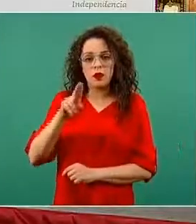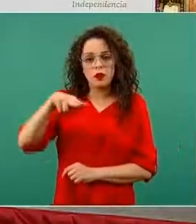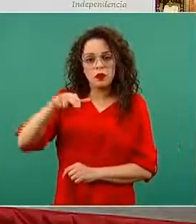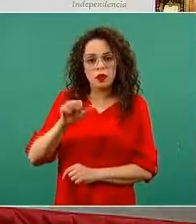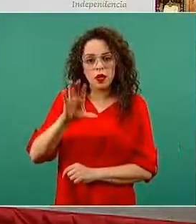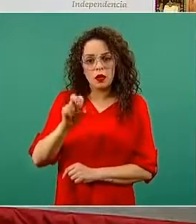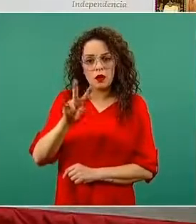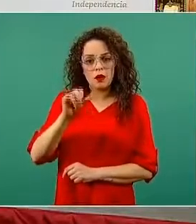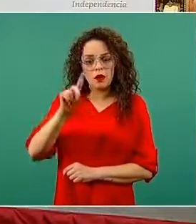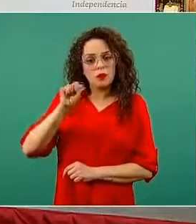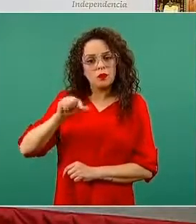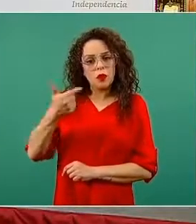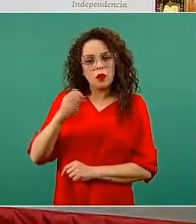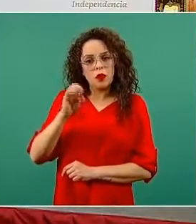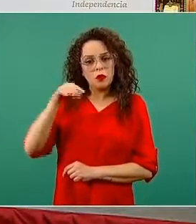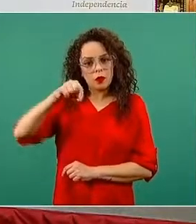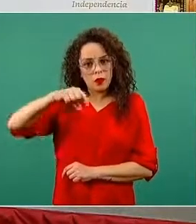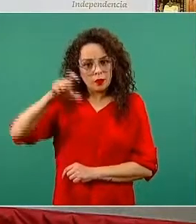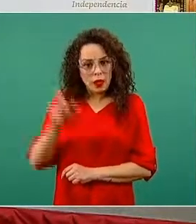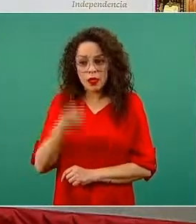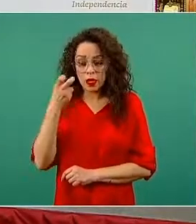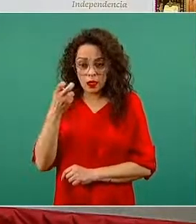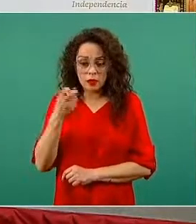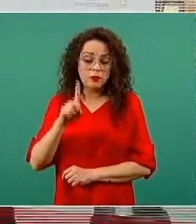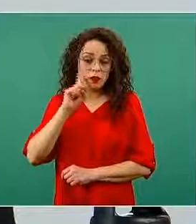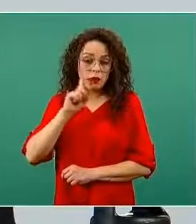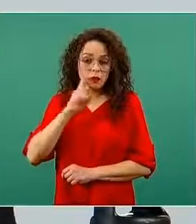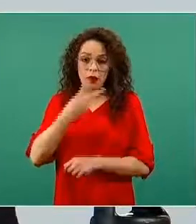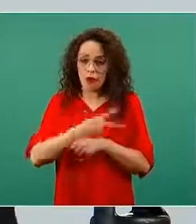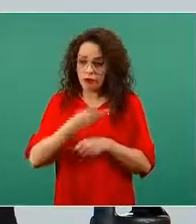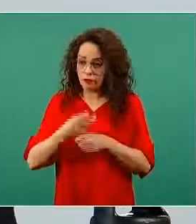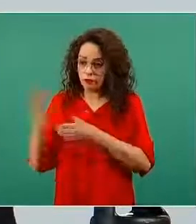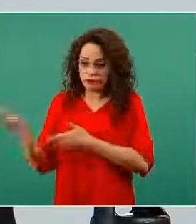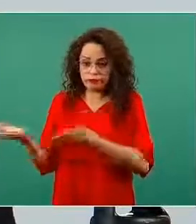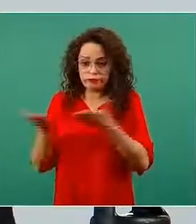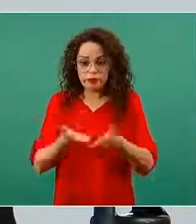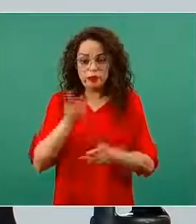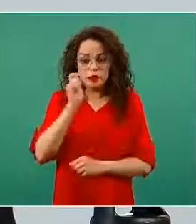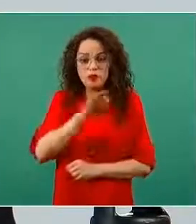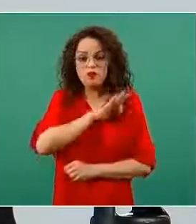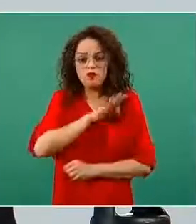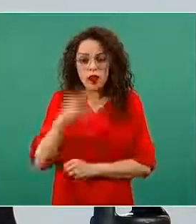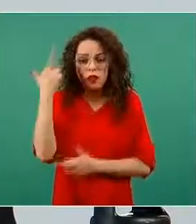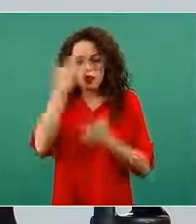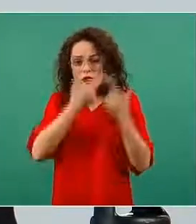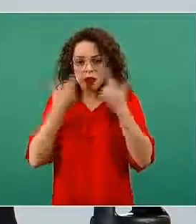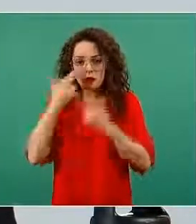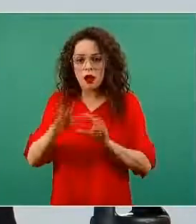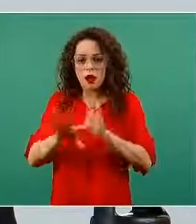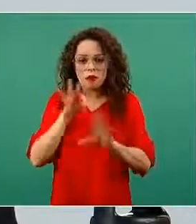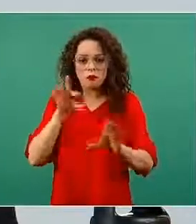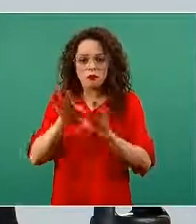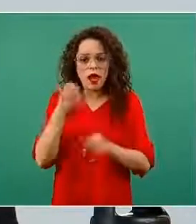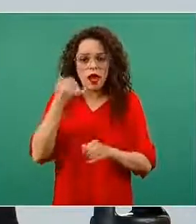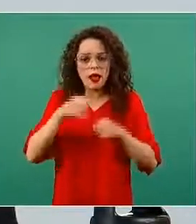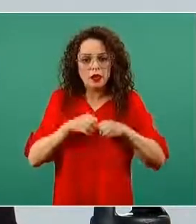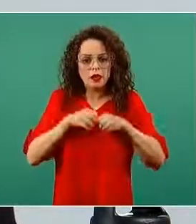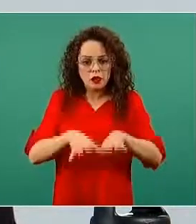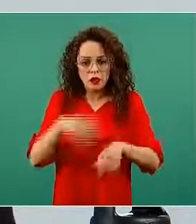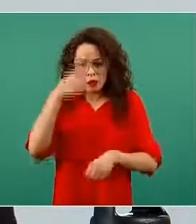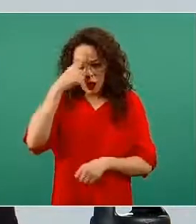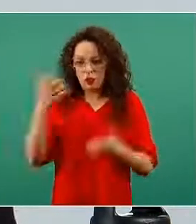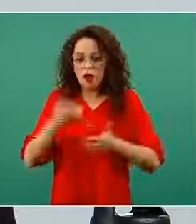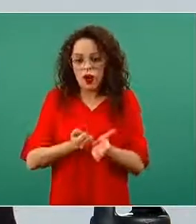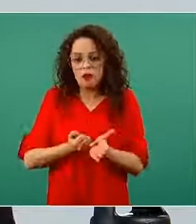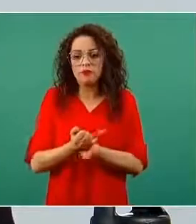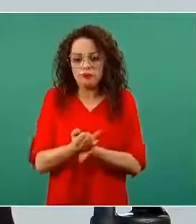vacunacovid.gov.mx es el espacio al que invitamos a las mujeres embarazadas a consultar esta información para que puedan tomar esta